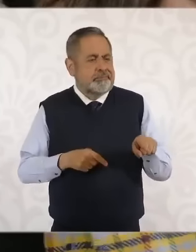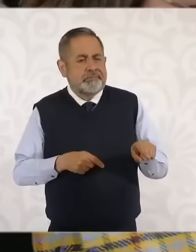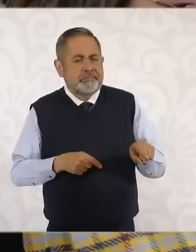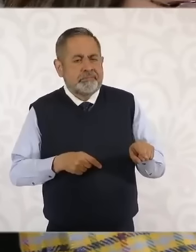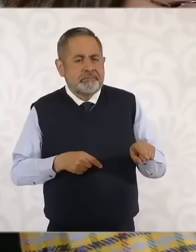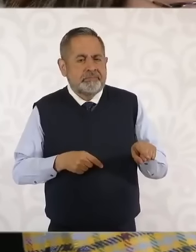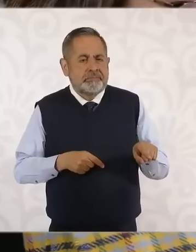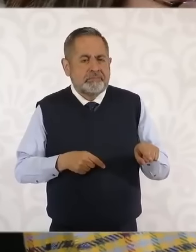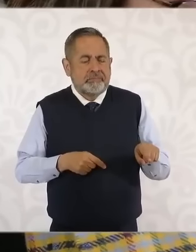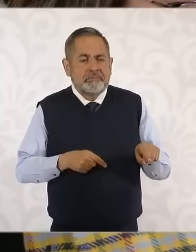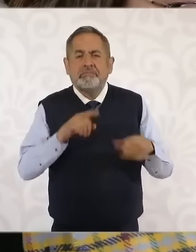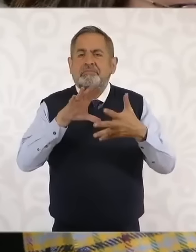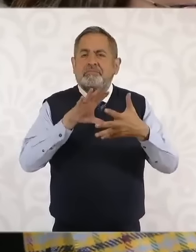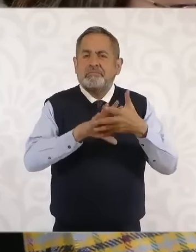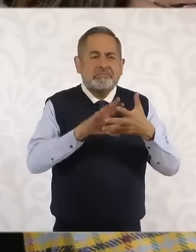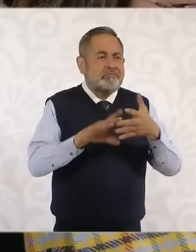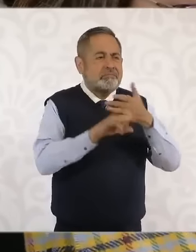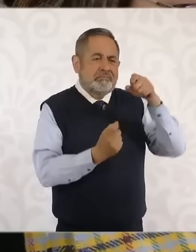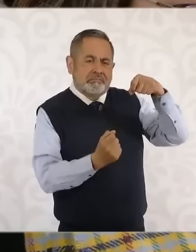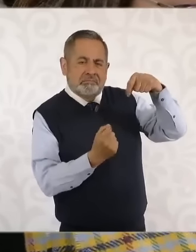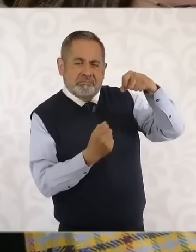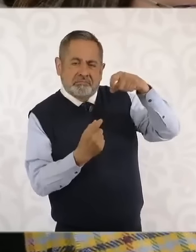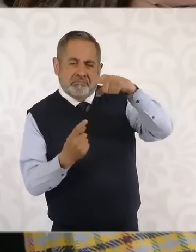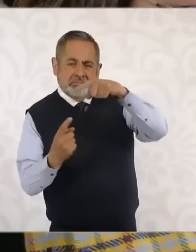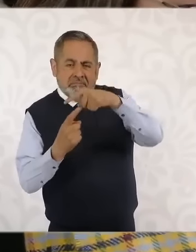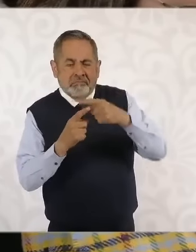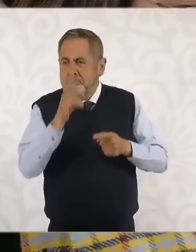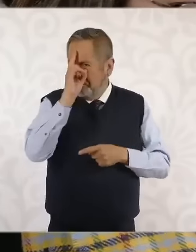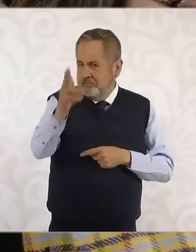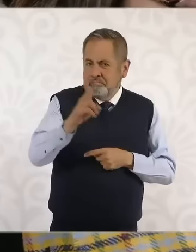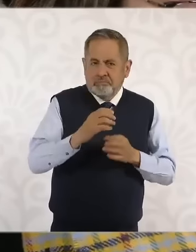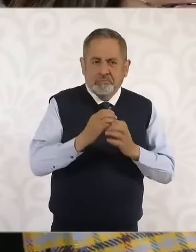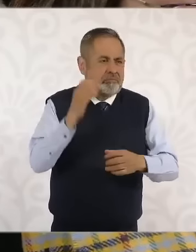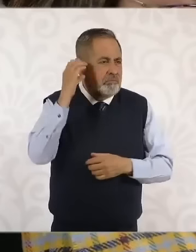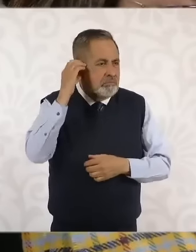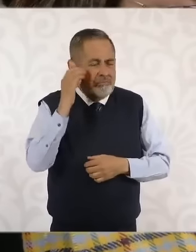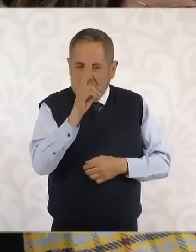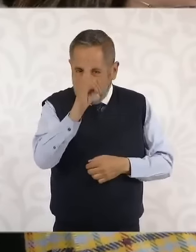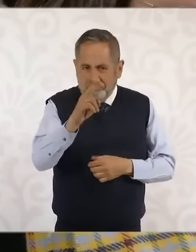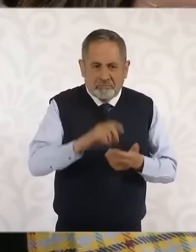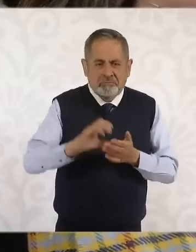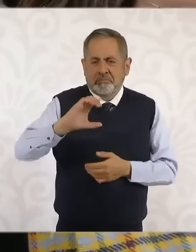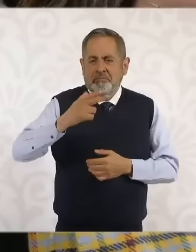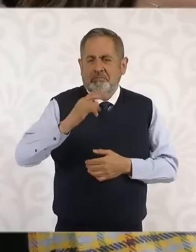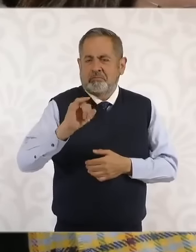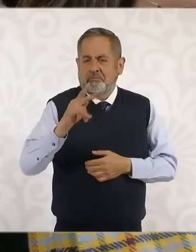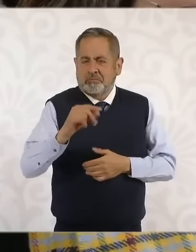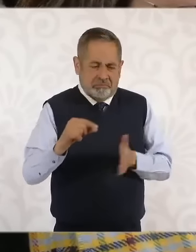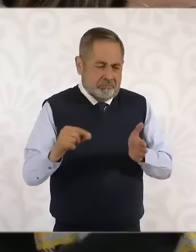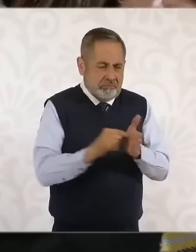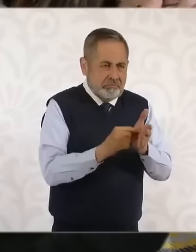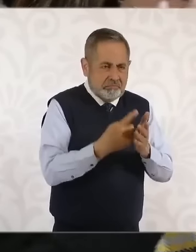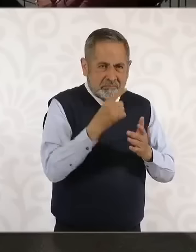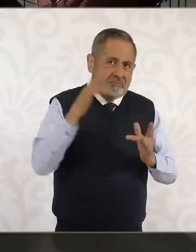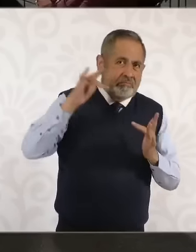las antenas y también pues se había prohibido, digamos, la entrada de chips a los centros penitenciarios del